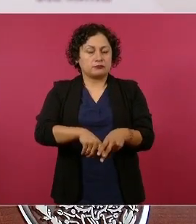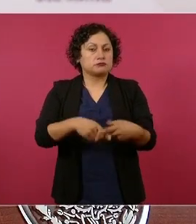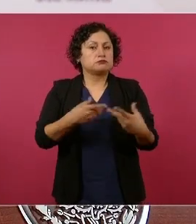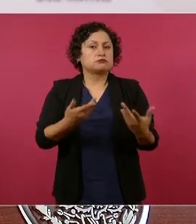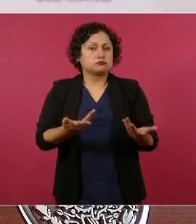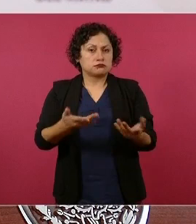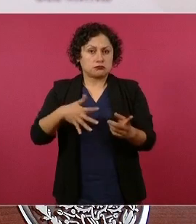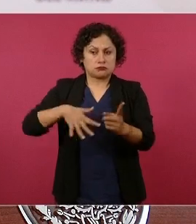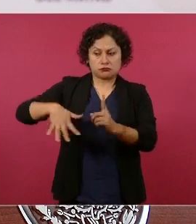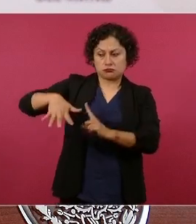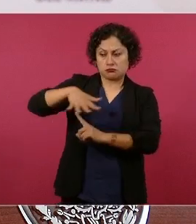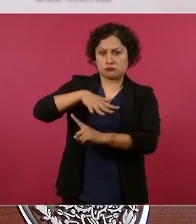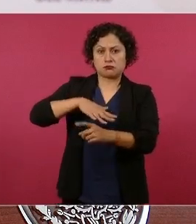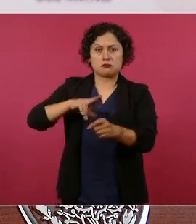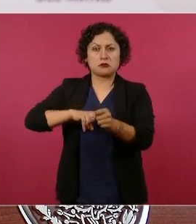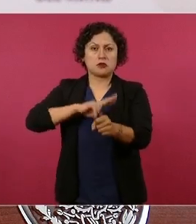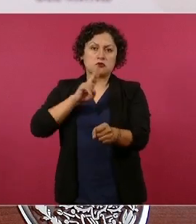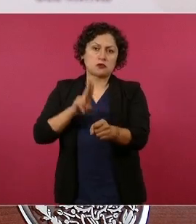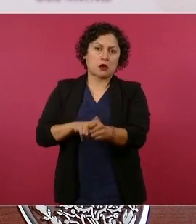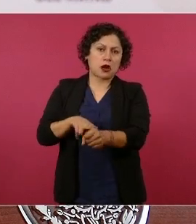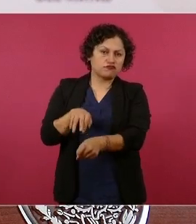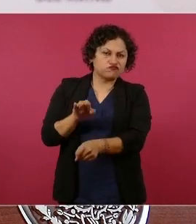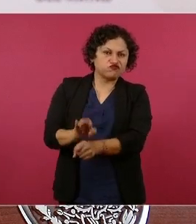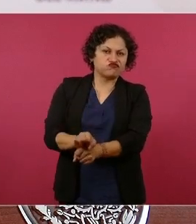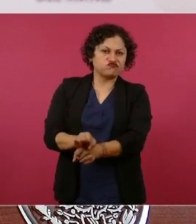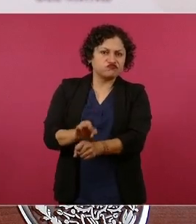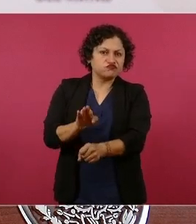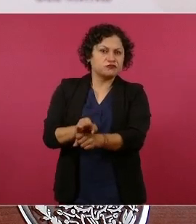defendiendo el medio ambiente,